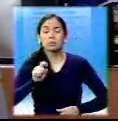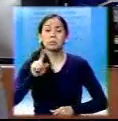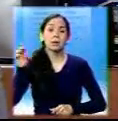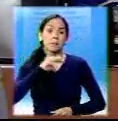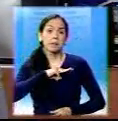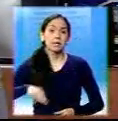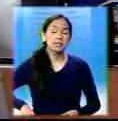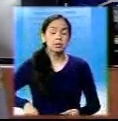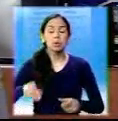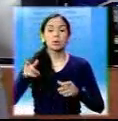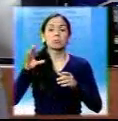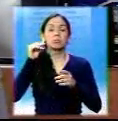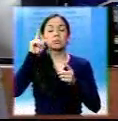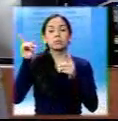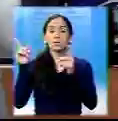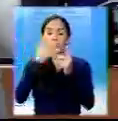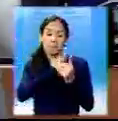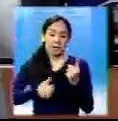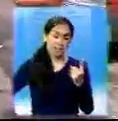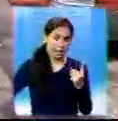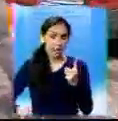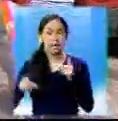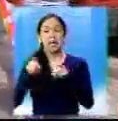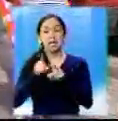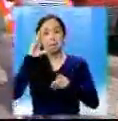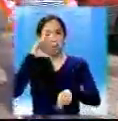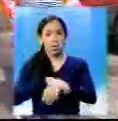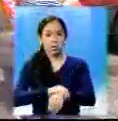de Gobernación y el presidente de la República.